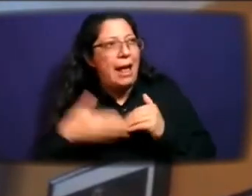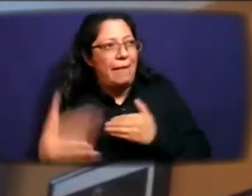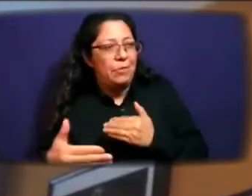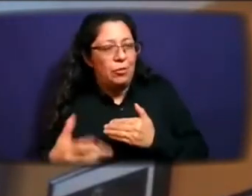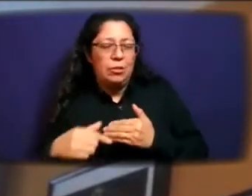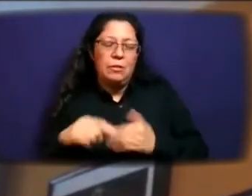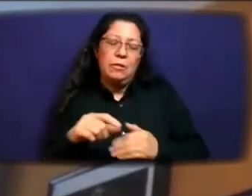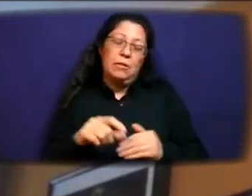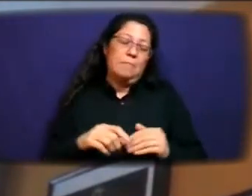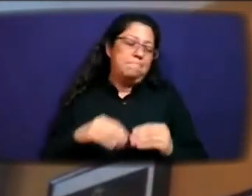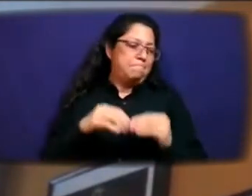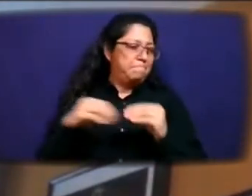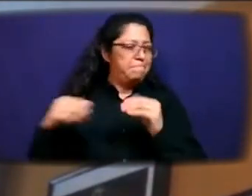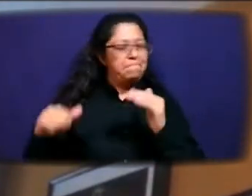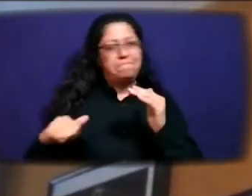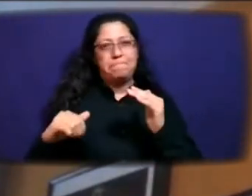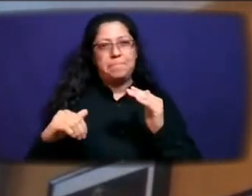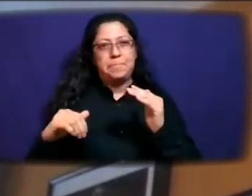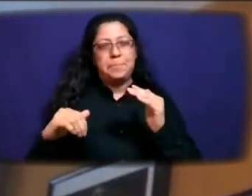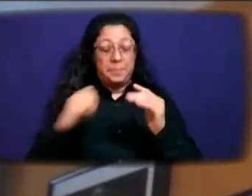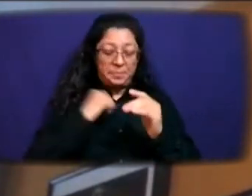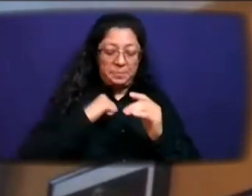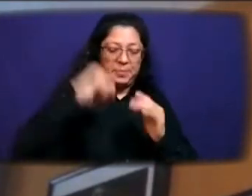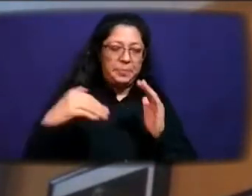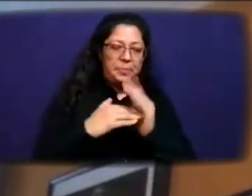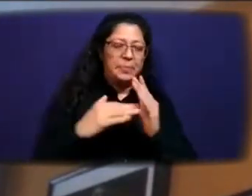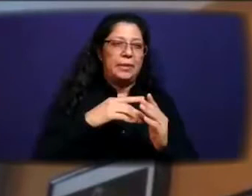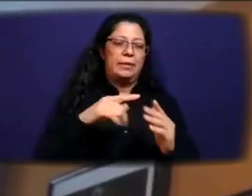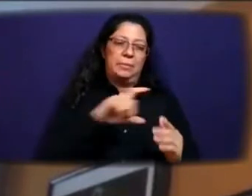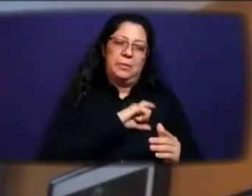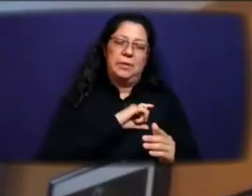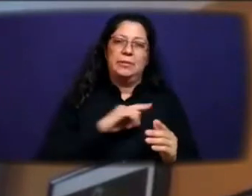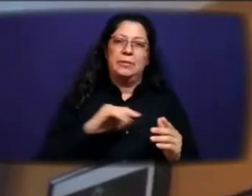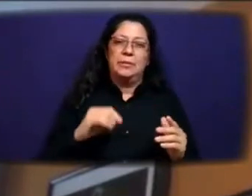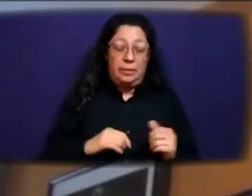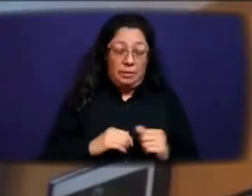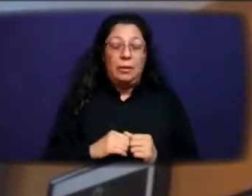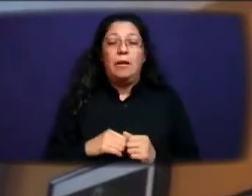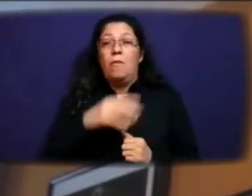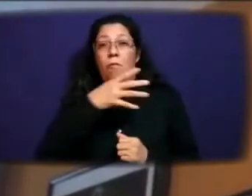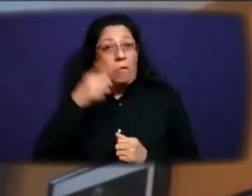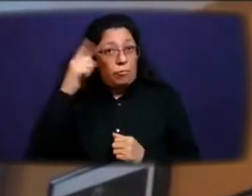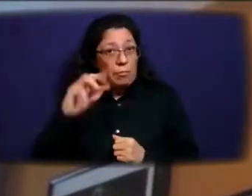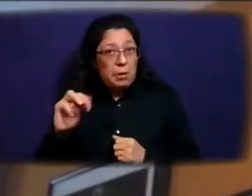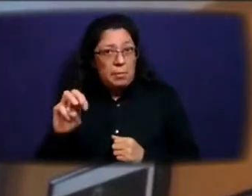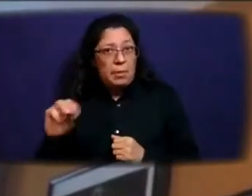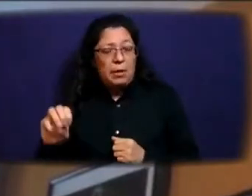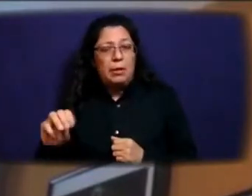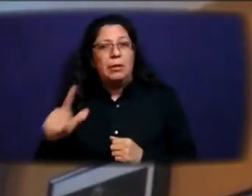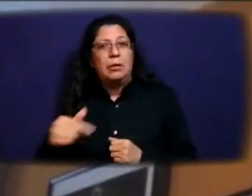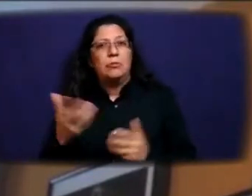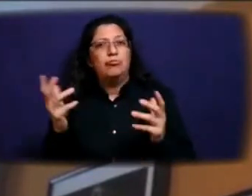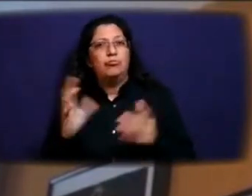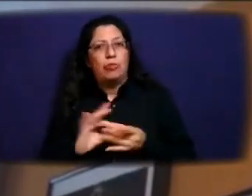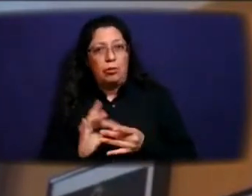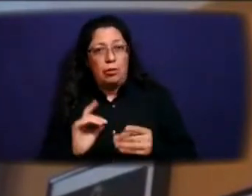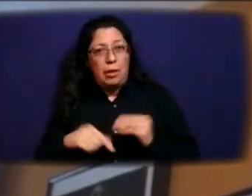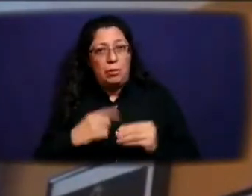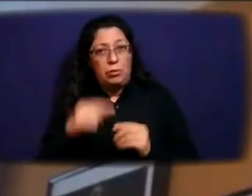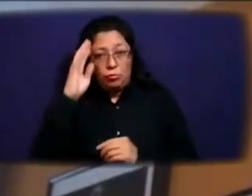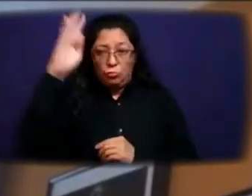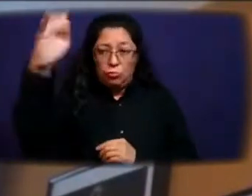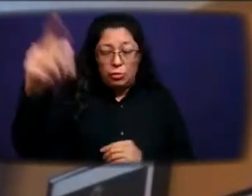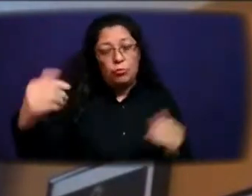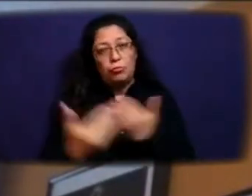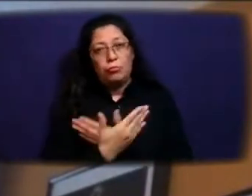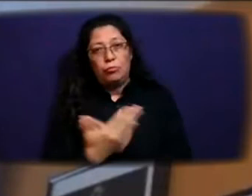la que se vive en estos momentos. A Farm for Meme habla sobre la posibilidad de imaginar un nuevo mundo en